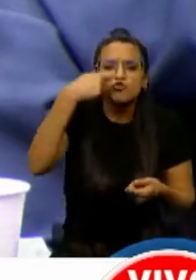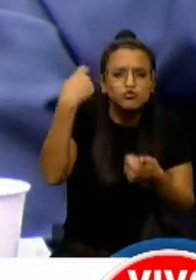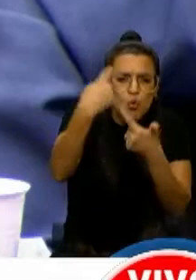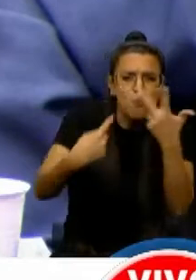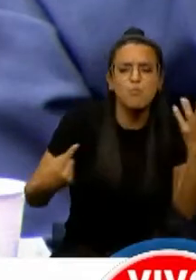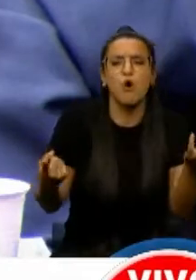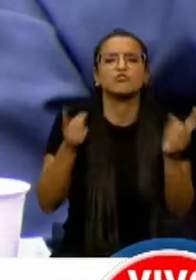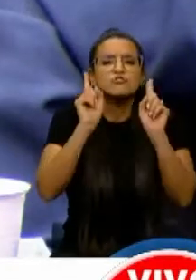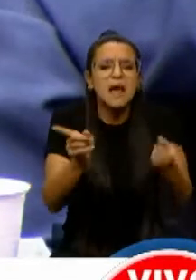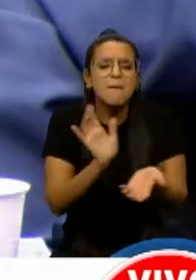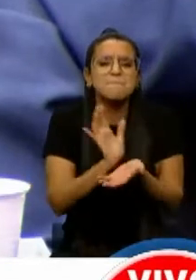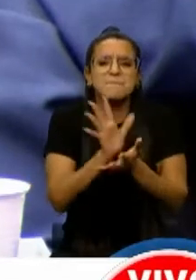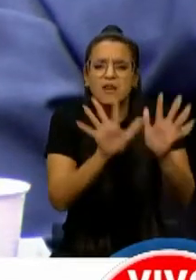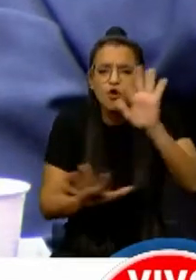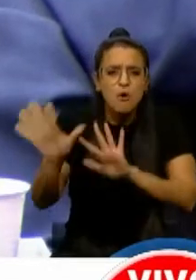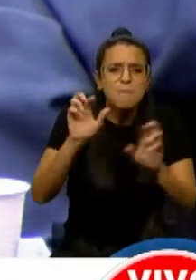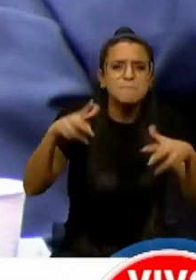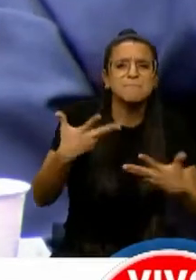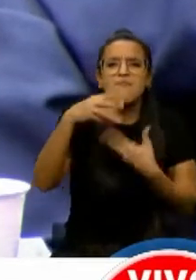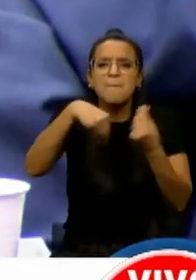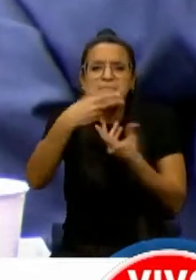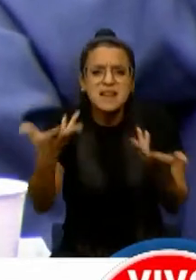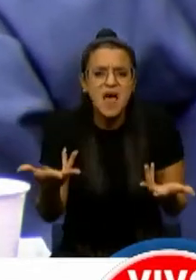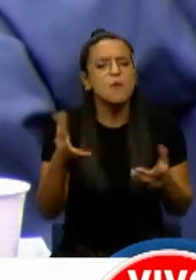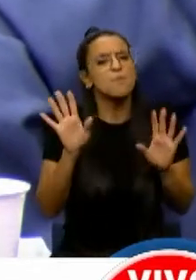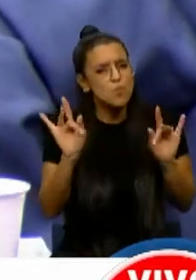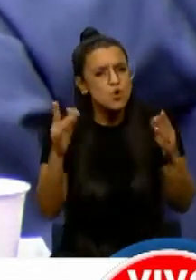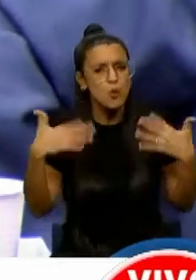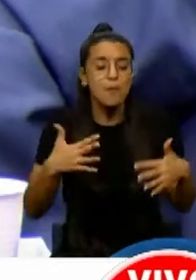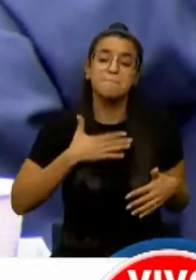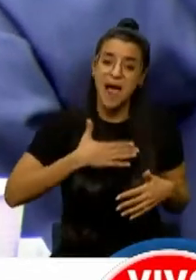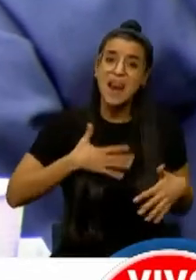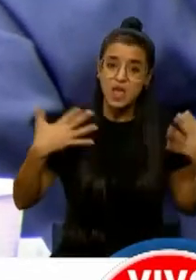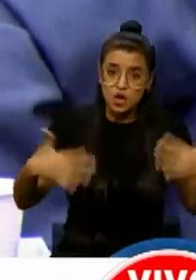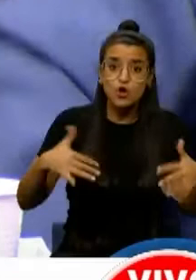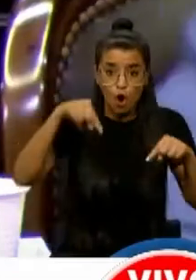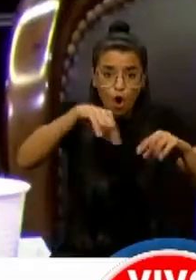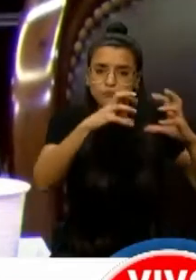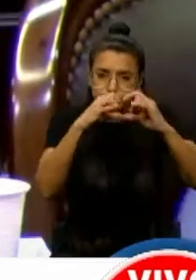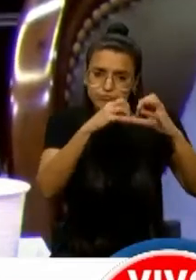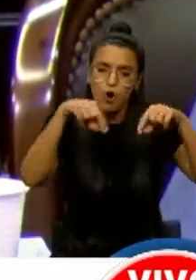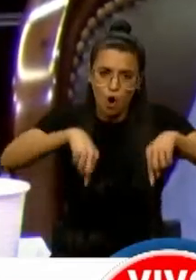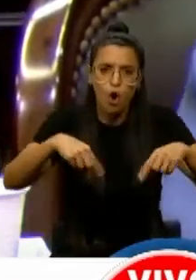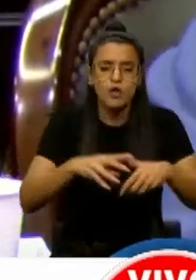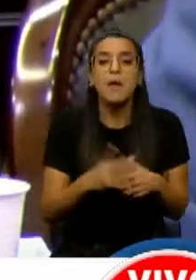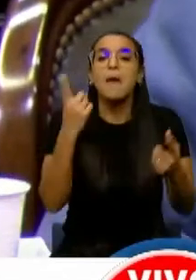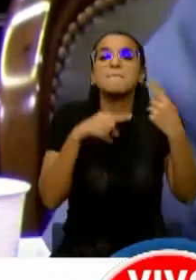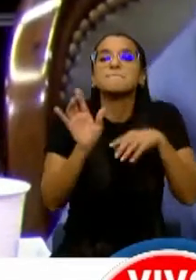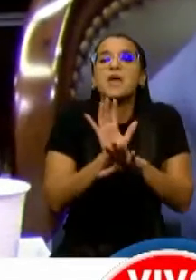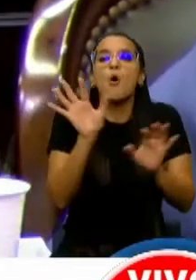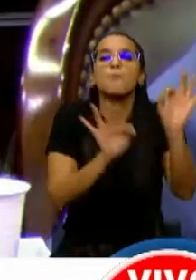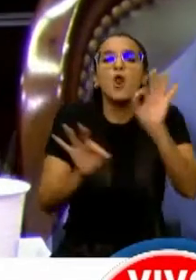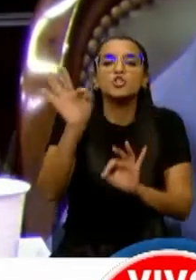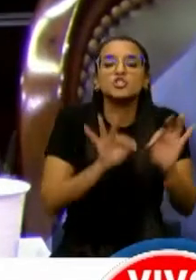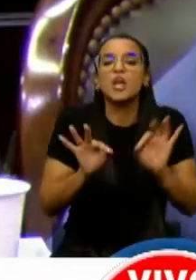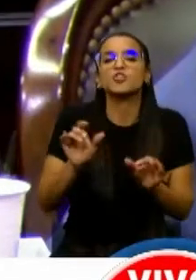tema de la reunificación familiar. Es muy complejo y me alegro muchísimo que hoy lo estemos trabajando, pero es dentro de un